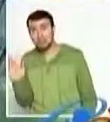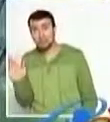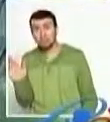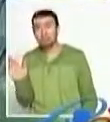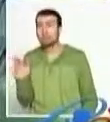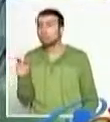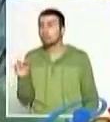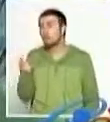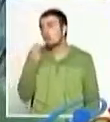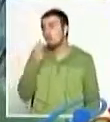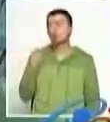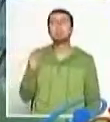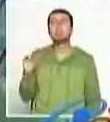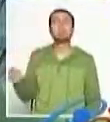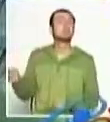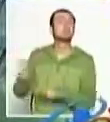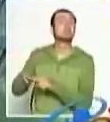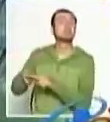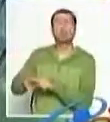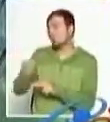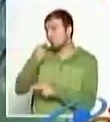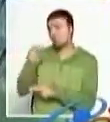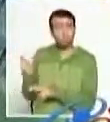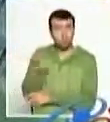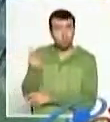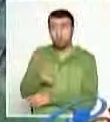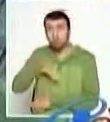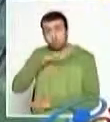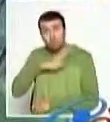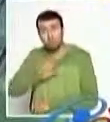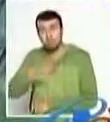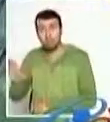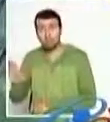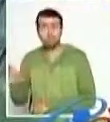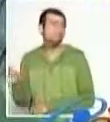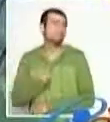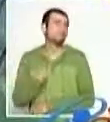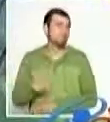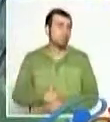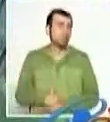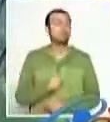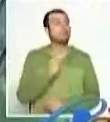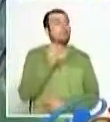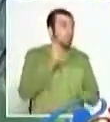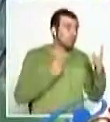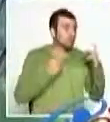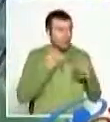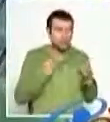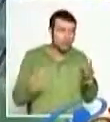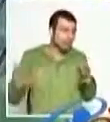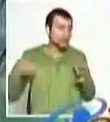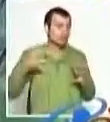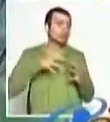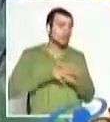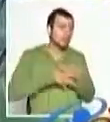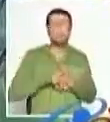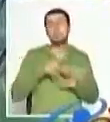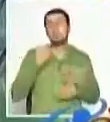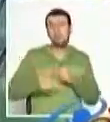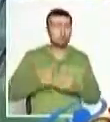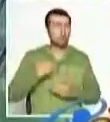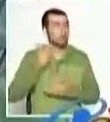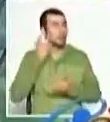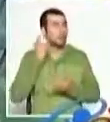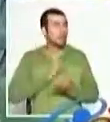Las pasticas, los suplementos y demás, no. Vamos a hablar de esa parte grande integral del proceso de desintoxicación. Doctor José Fernando